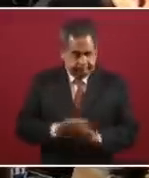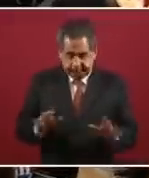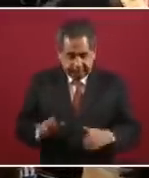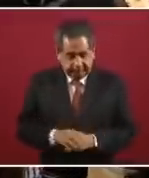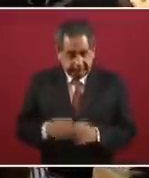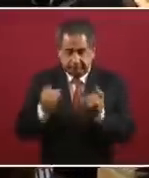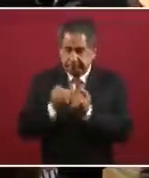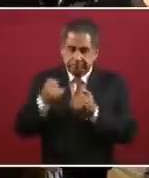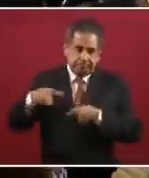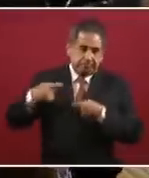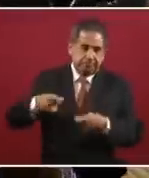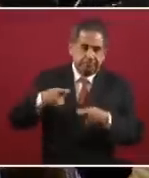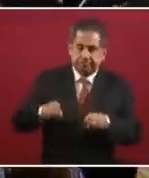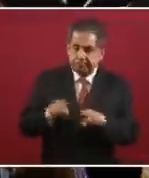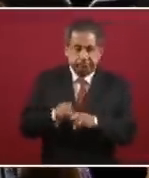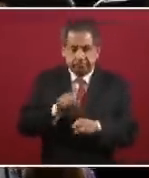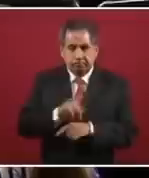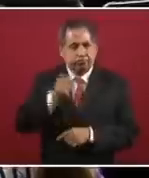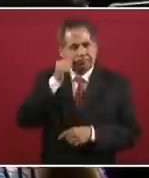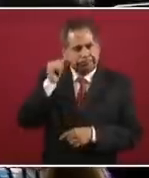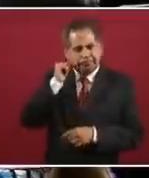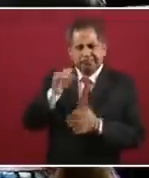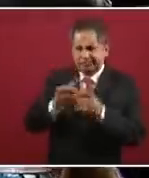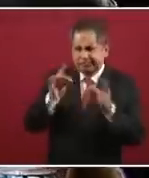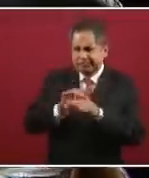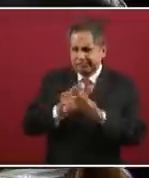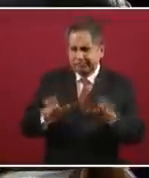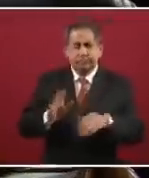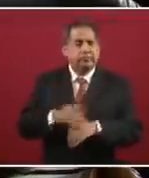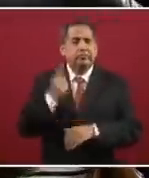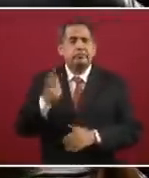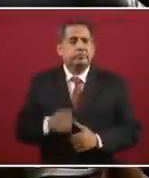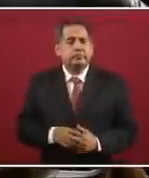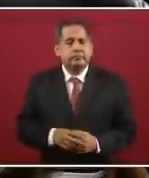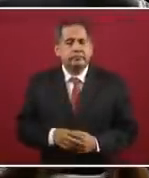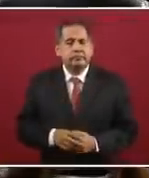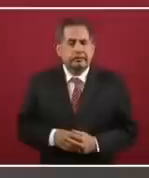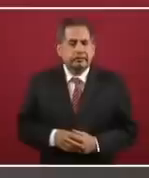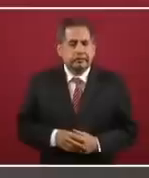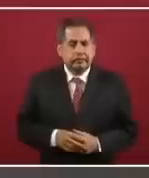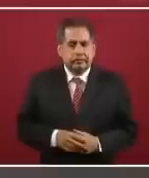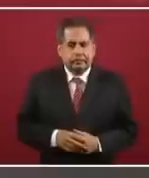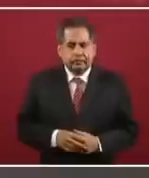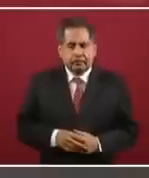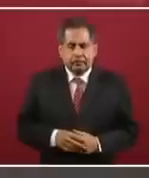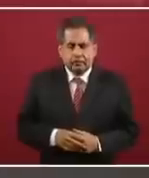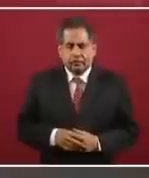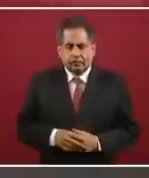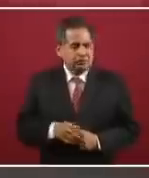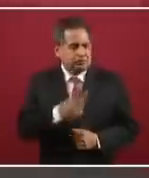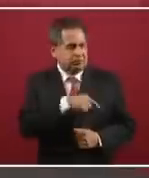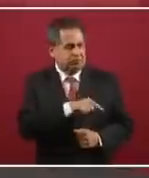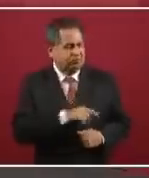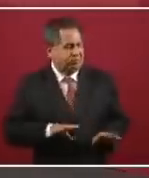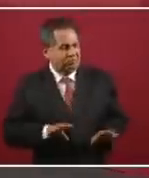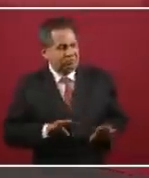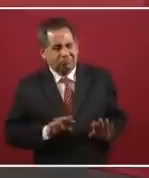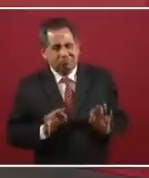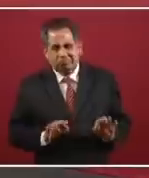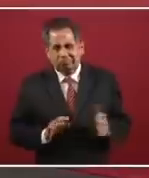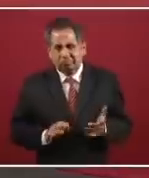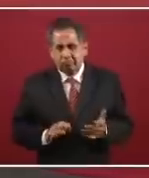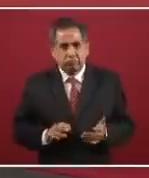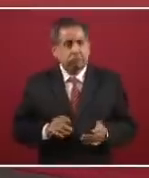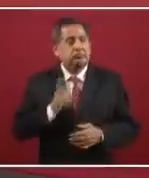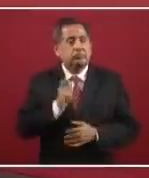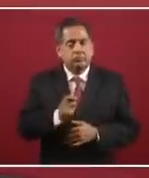la misma política. Ayer hablé de eso, porque han tenido una actitud las